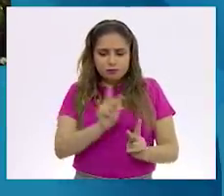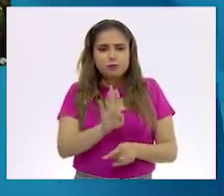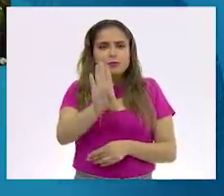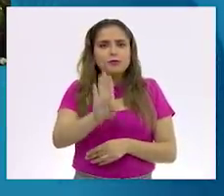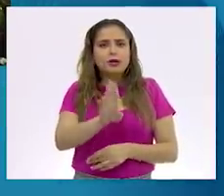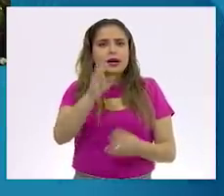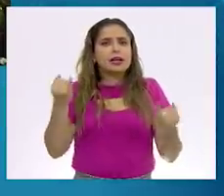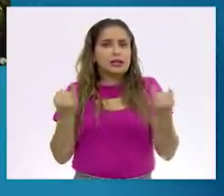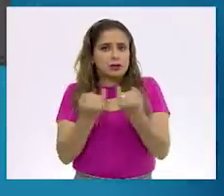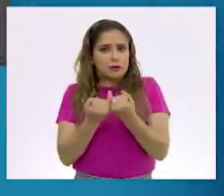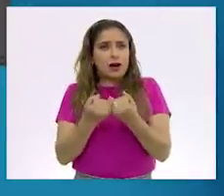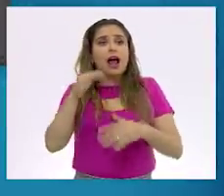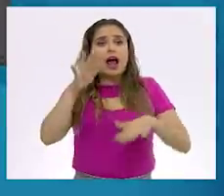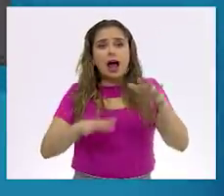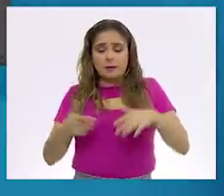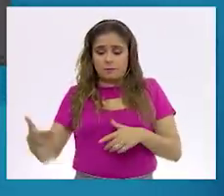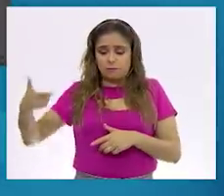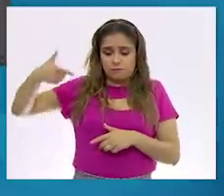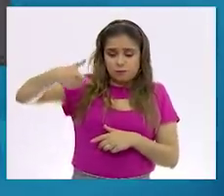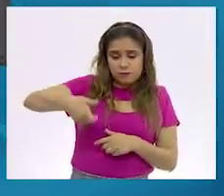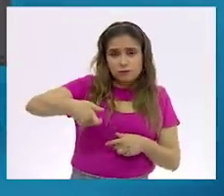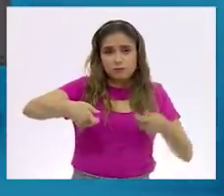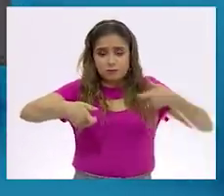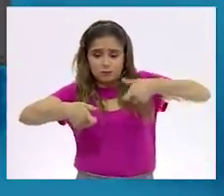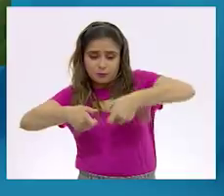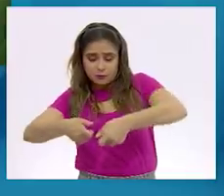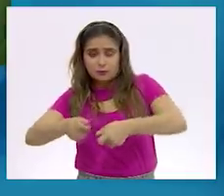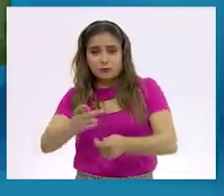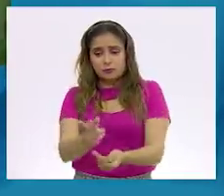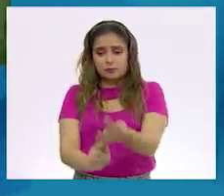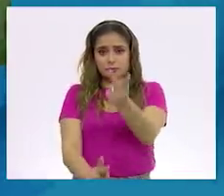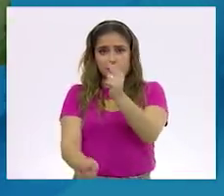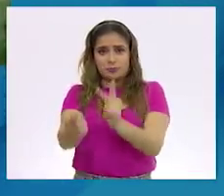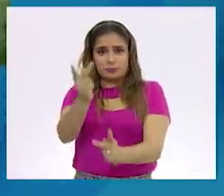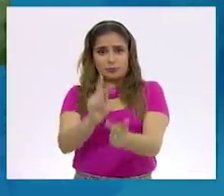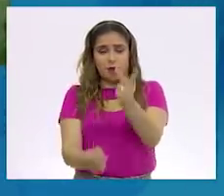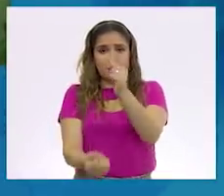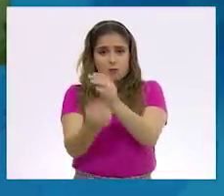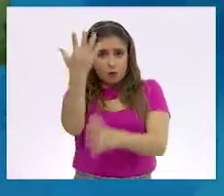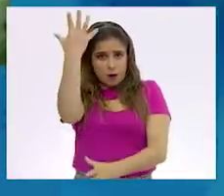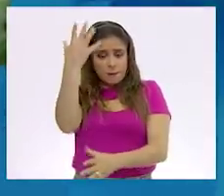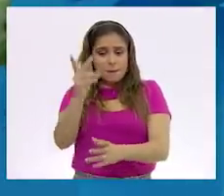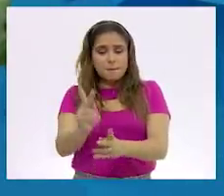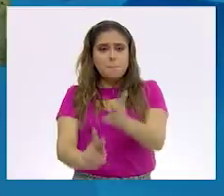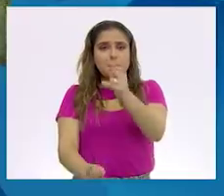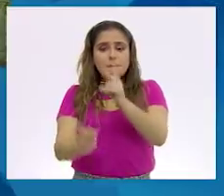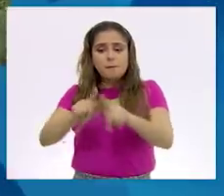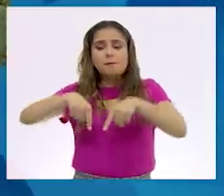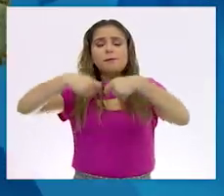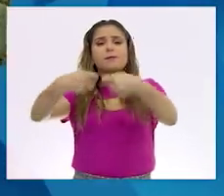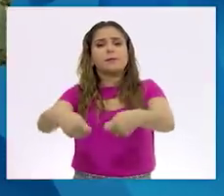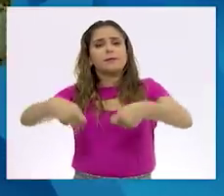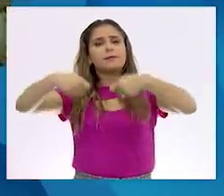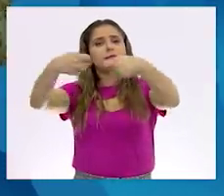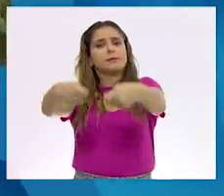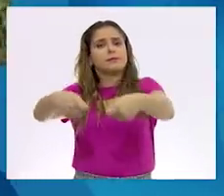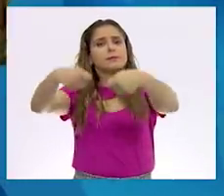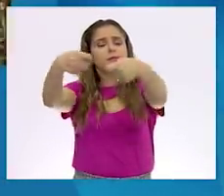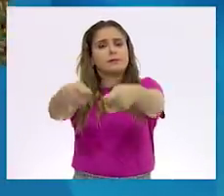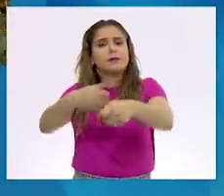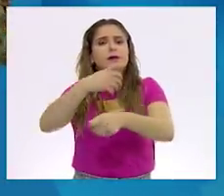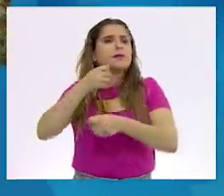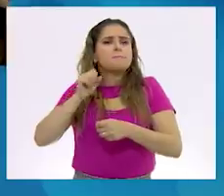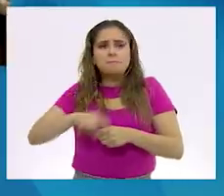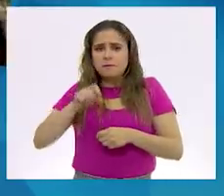La cruza entre especies cultivadas con sus parientes silvestres puede producir que sus descendientes tomen ciertas características